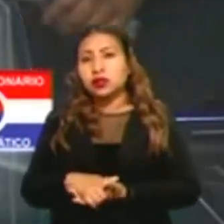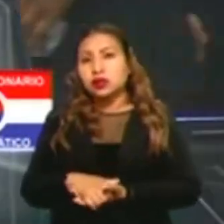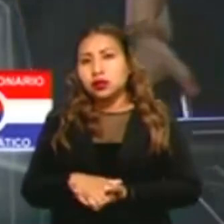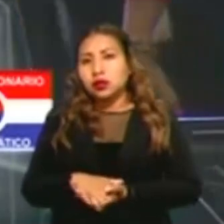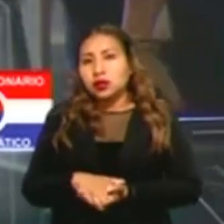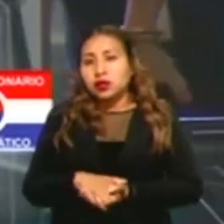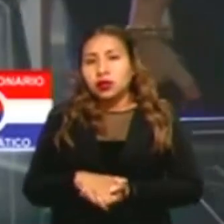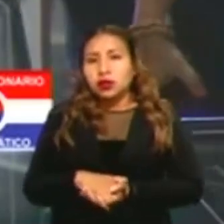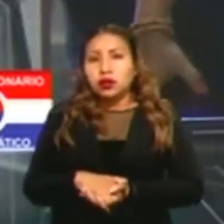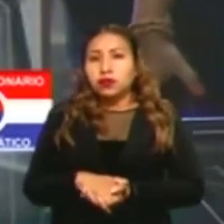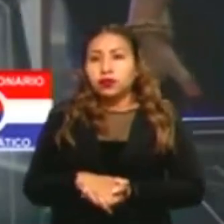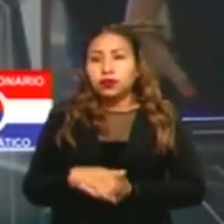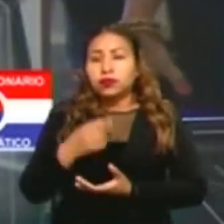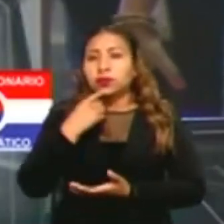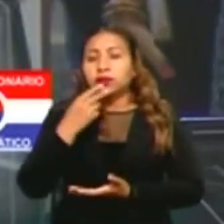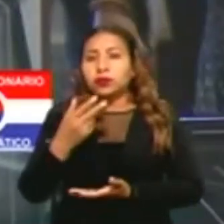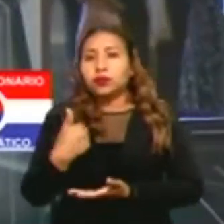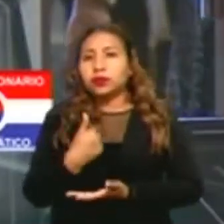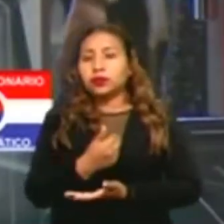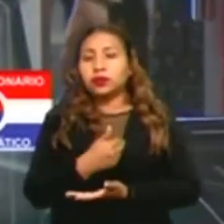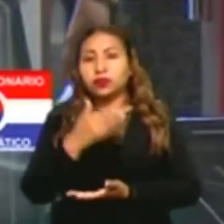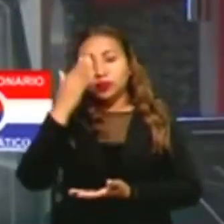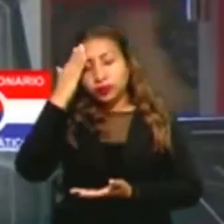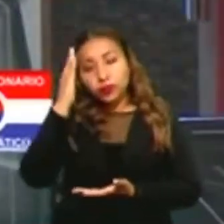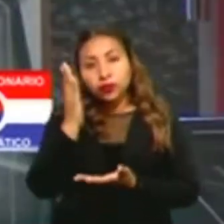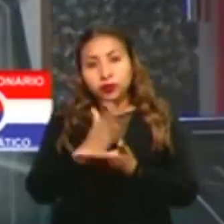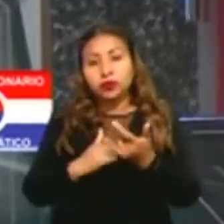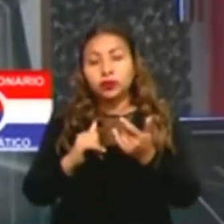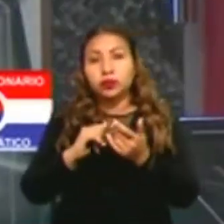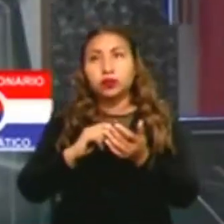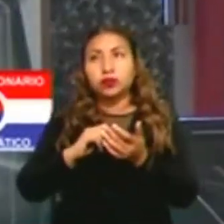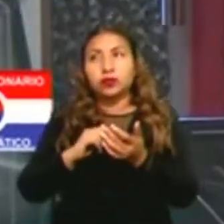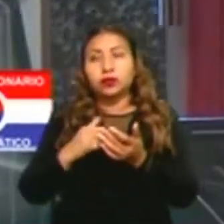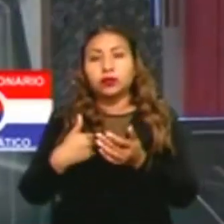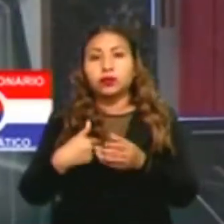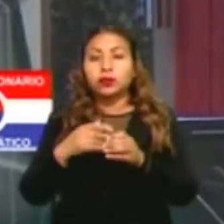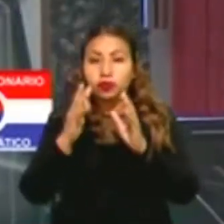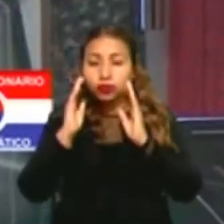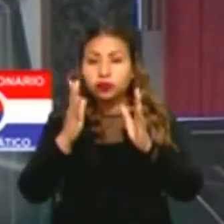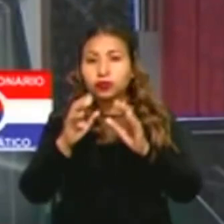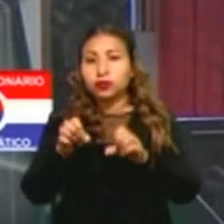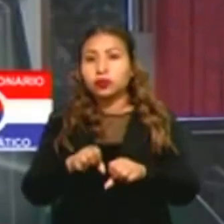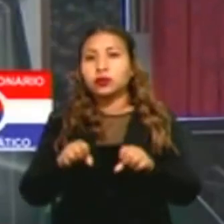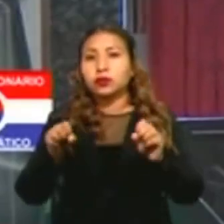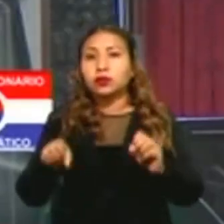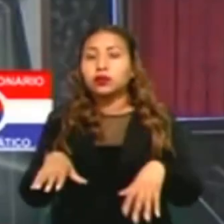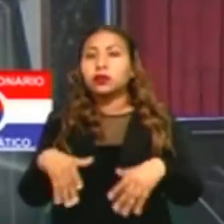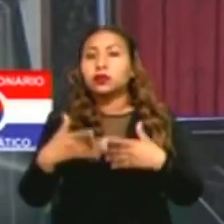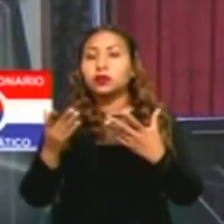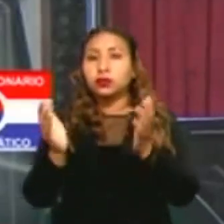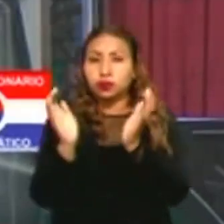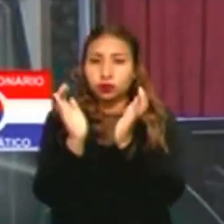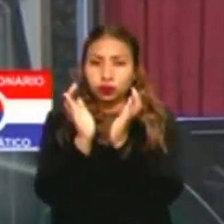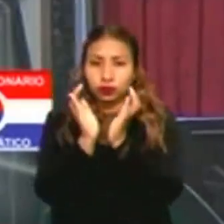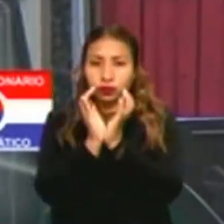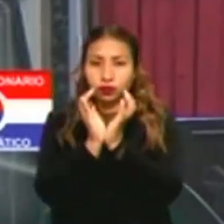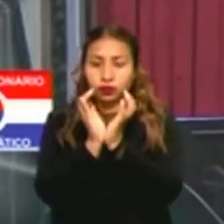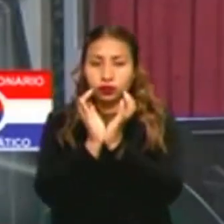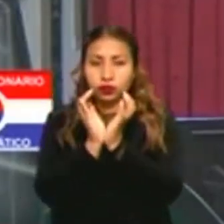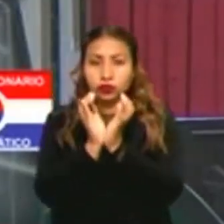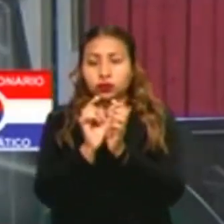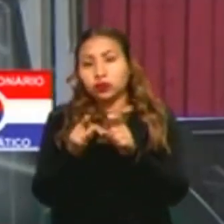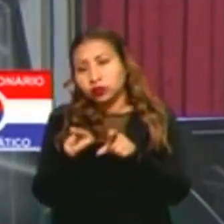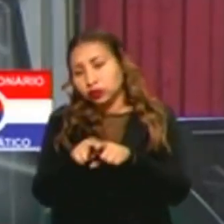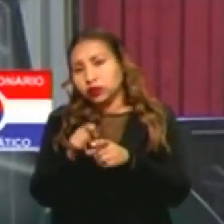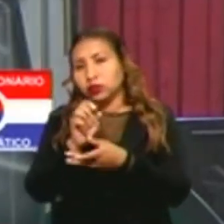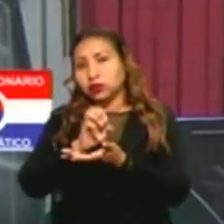lo que significa atendernos en un sistema de salud público como la Caja del Seguro Social o los centros